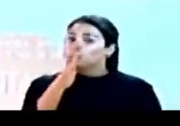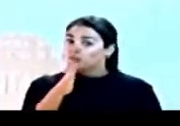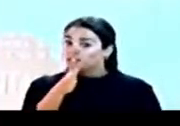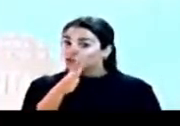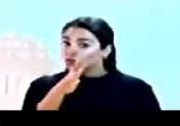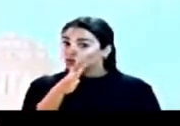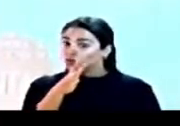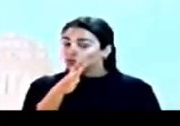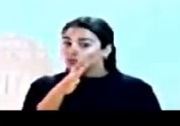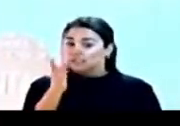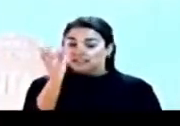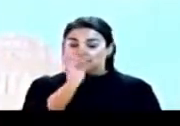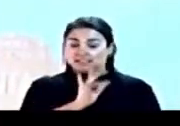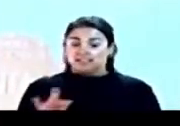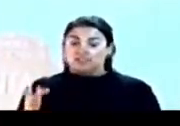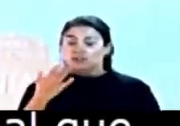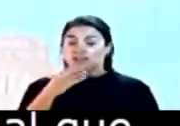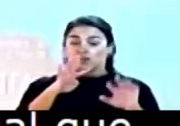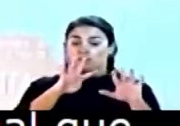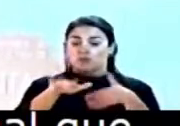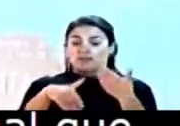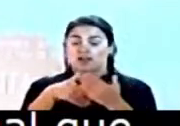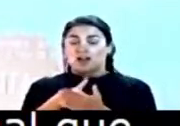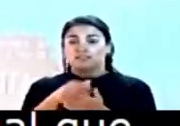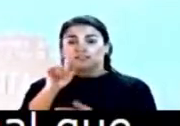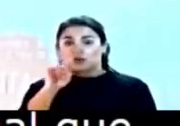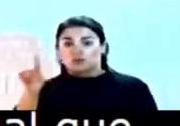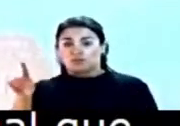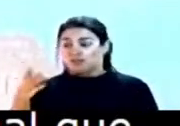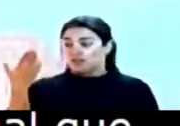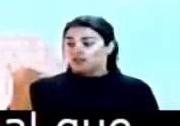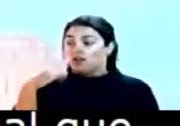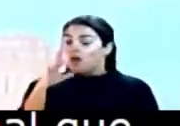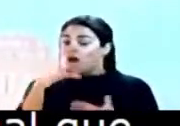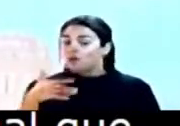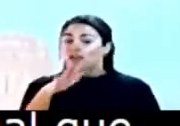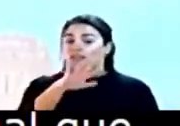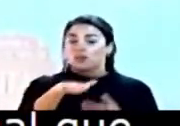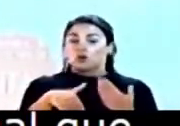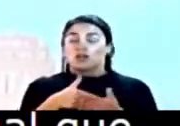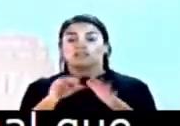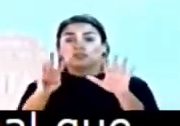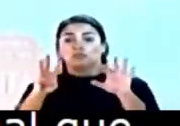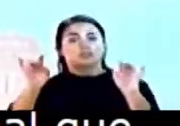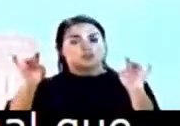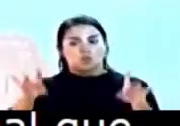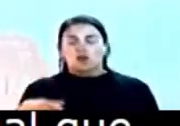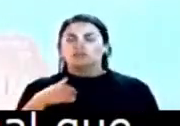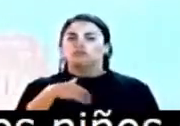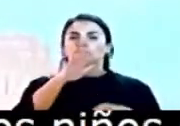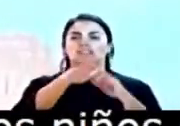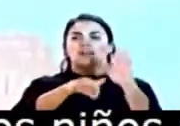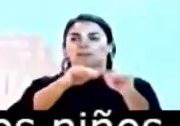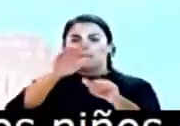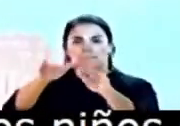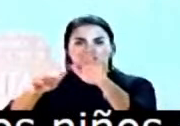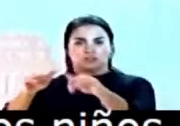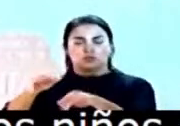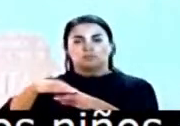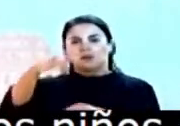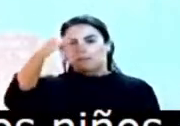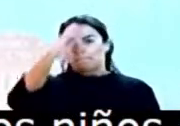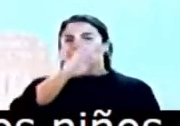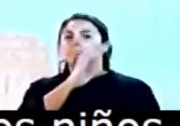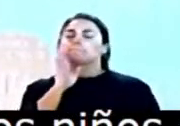hicimos con los niños de 9 a 11 años, con los niños de 5 a 8 años queremos hacerle un llamamiento a esos